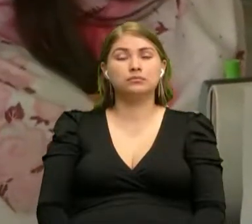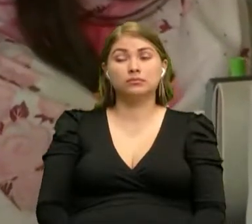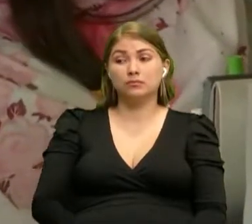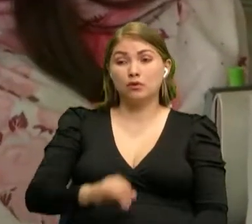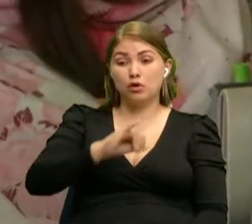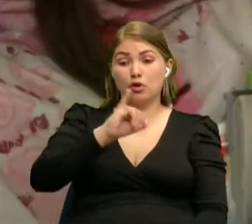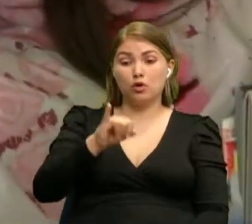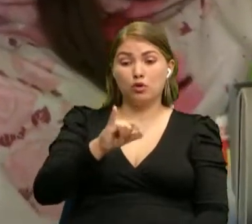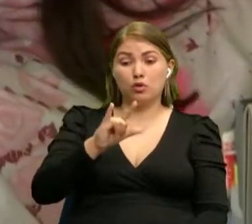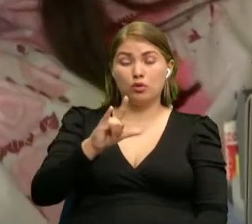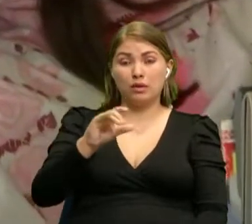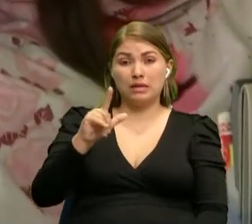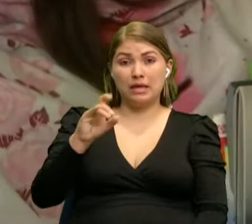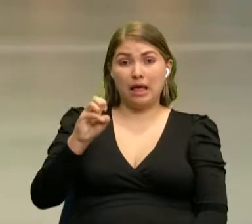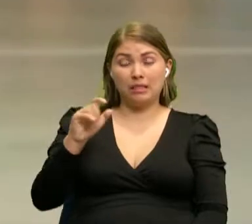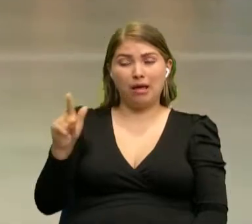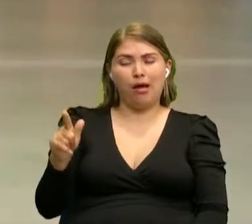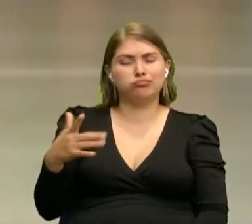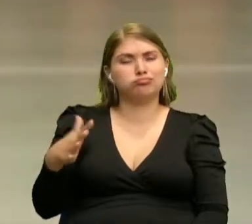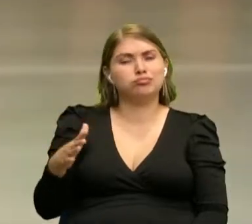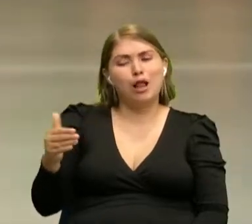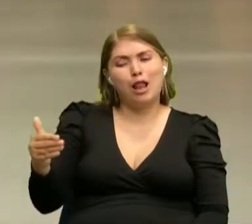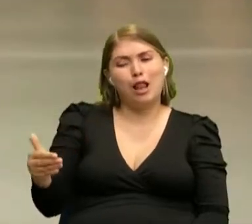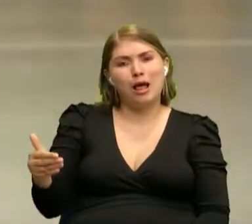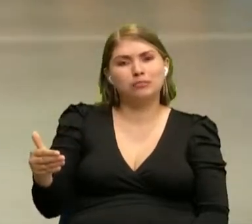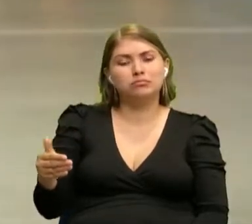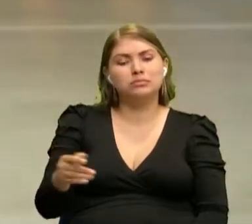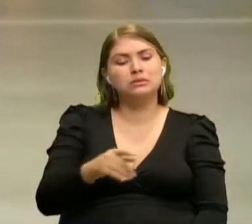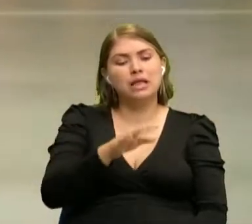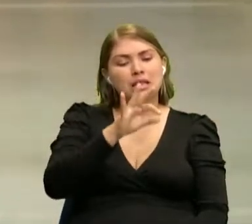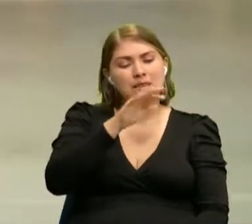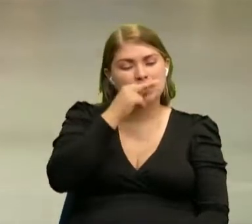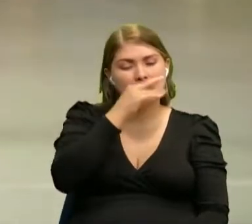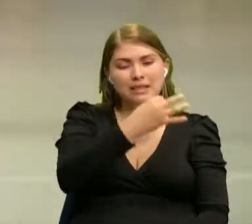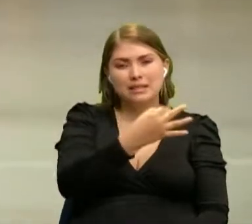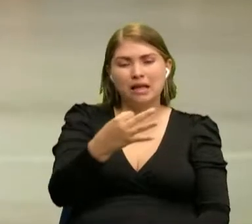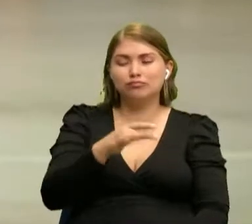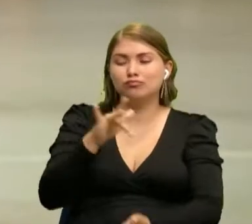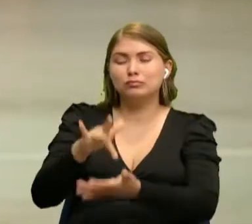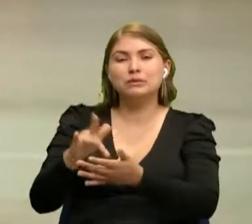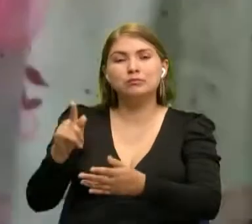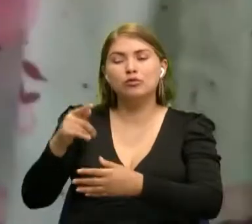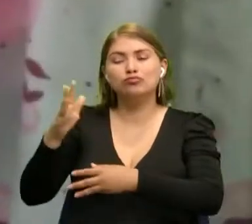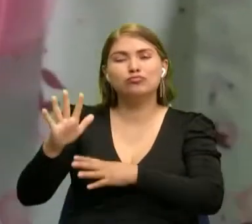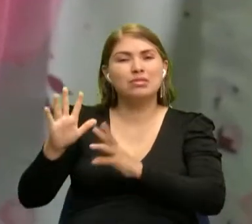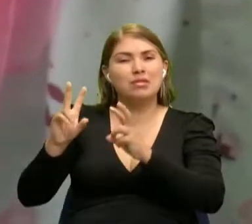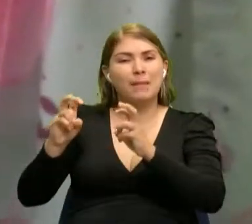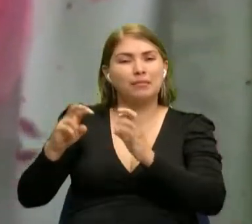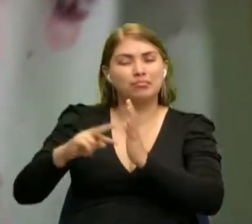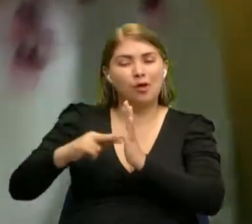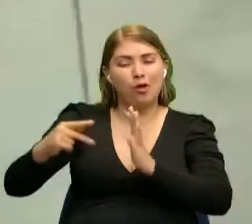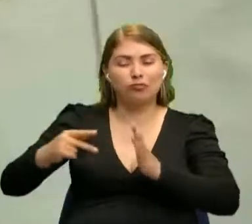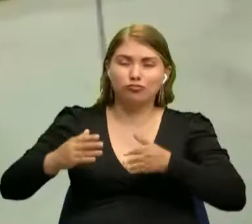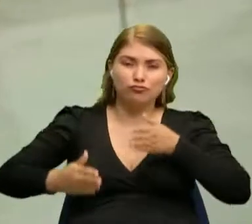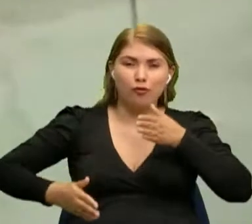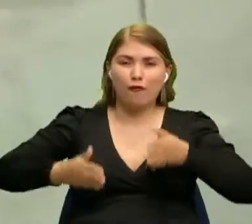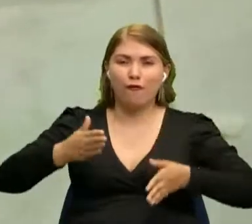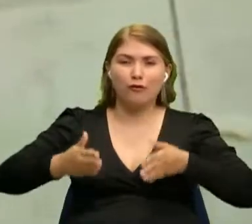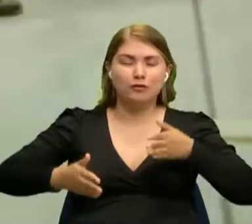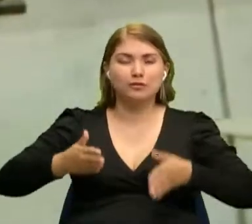Julieta Rueda es una pequeña santandereana que ha inspirado a otras niñas a participar en el mundo de la robótica.